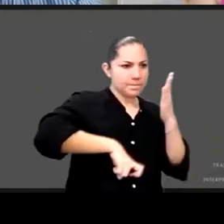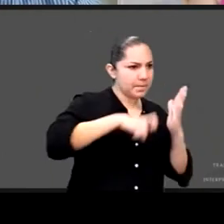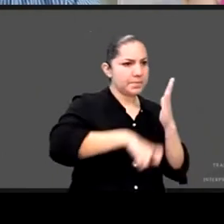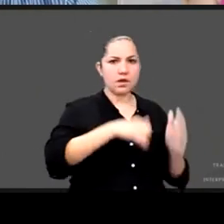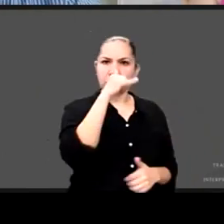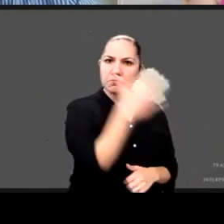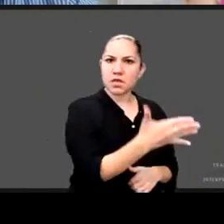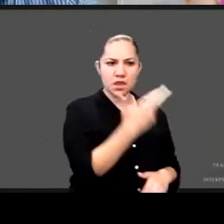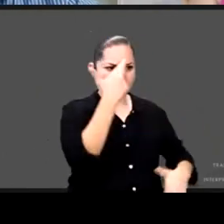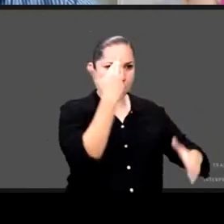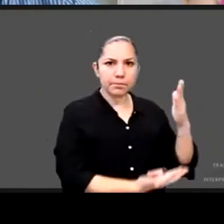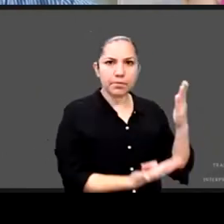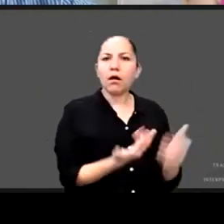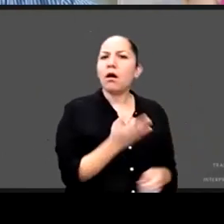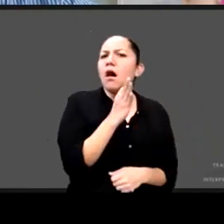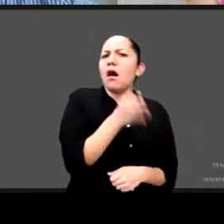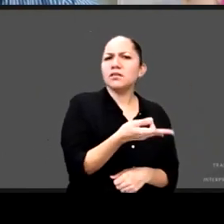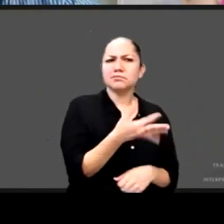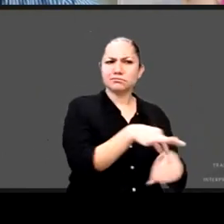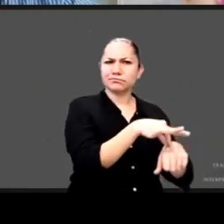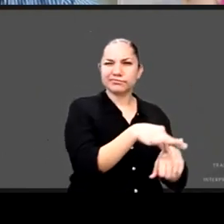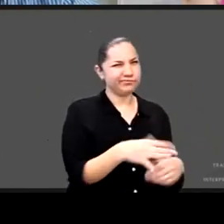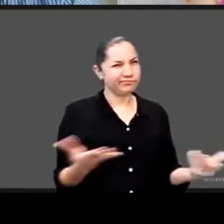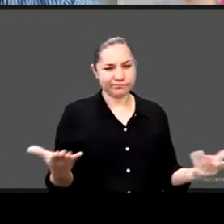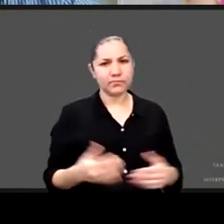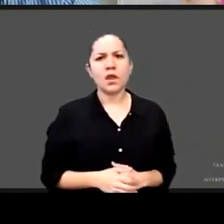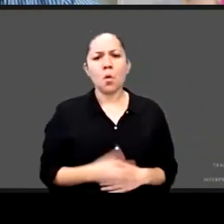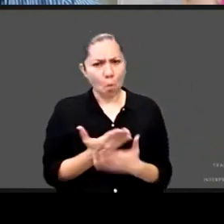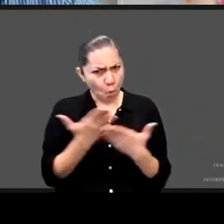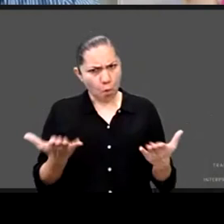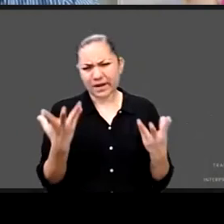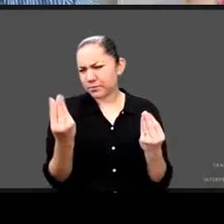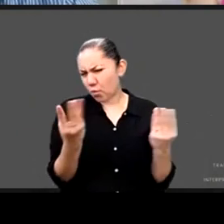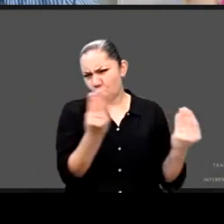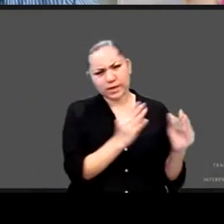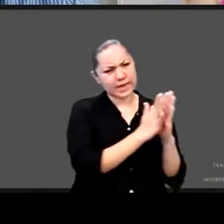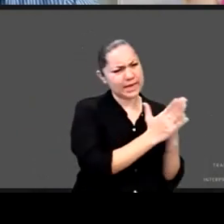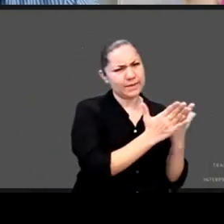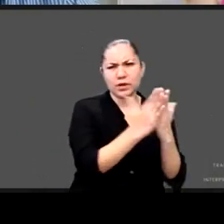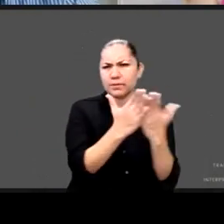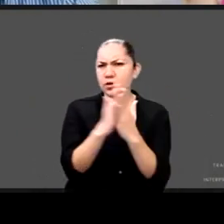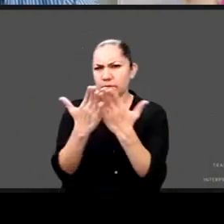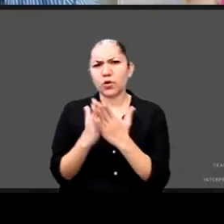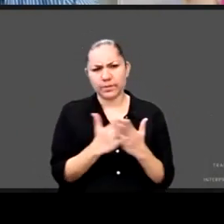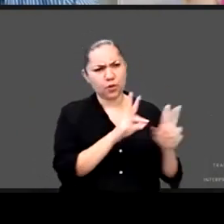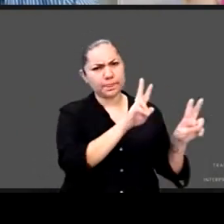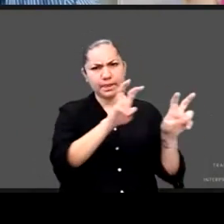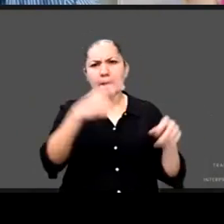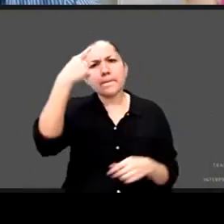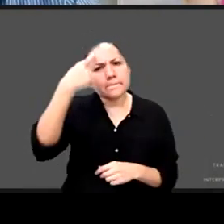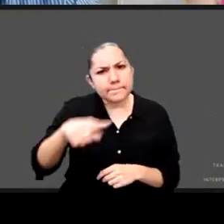en otros entornos, ¿no? Hay mucha literatura ya establecida sobre crianza